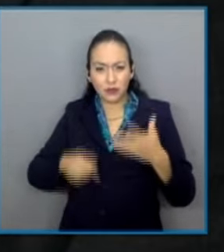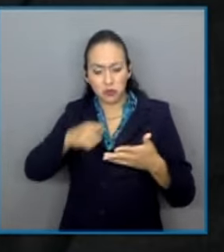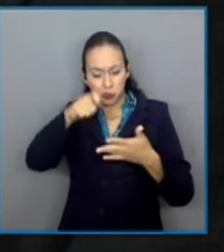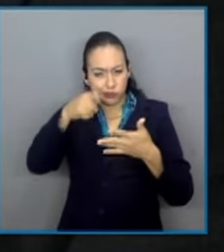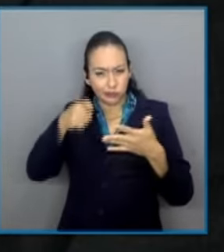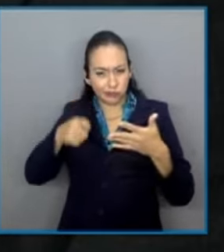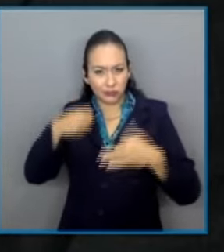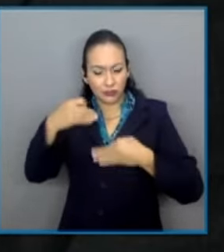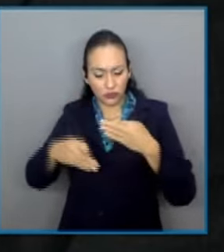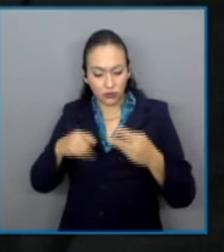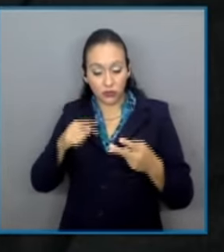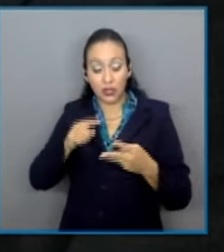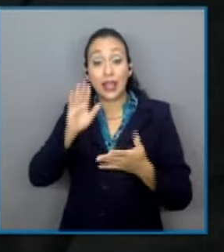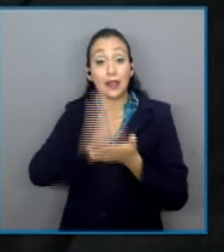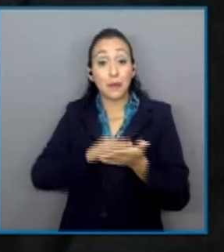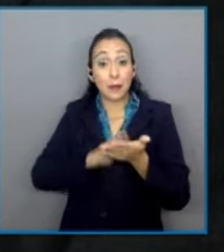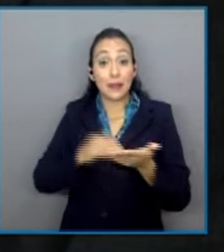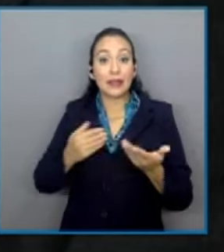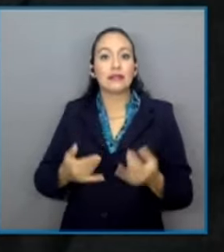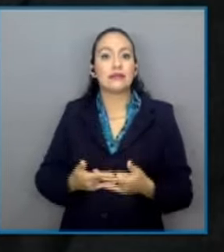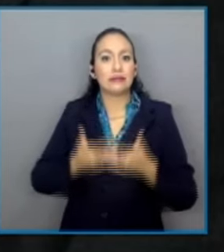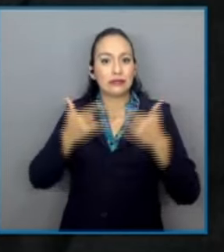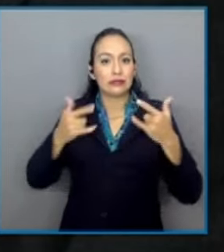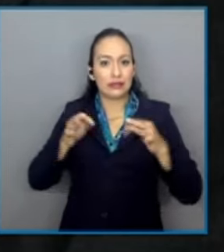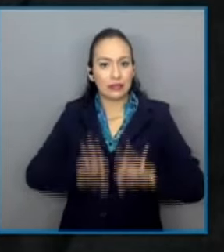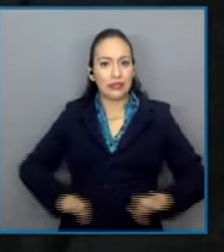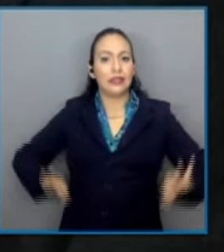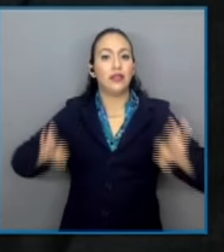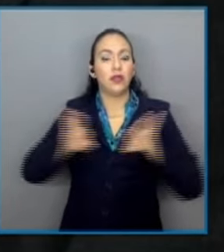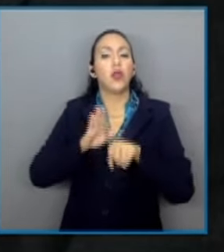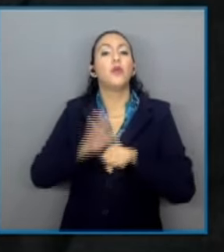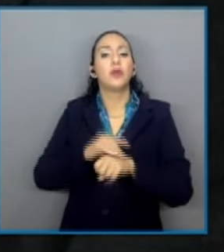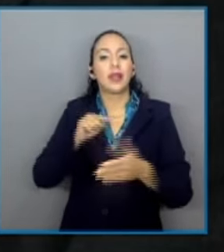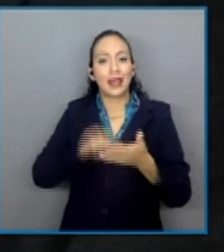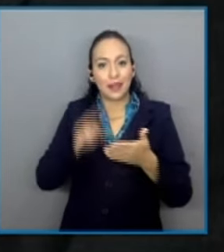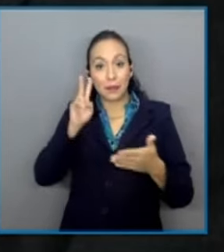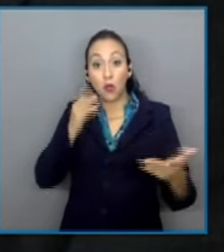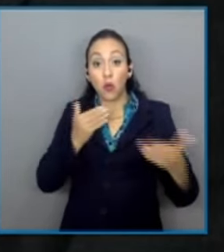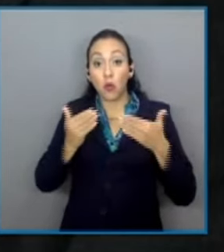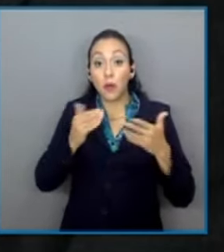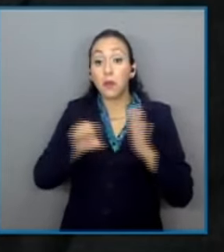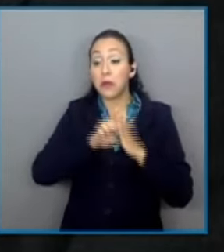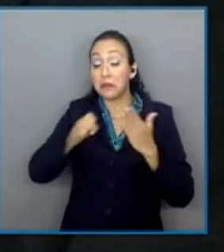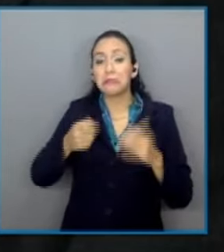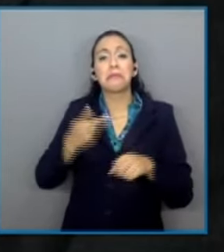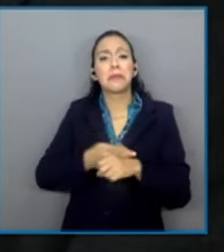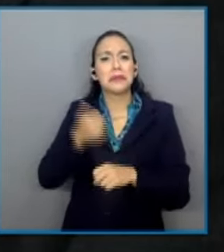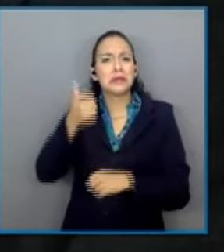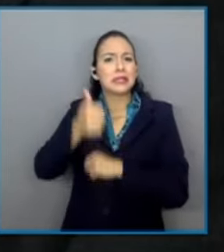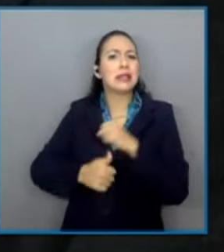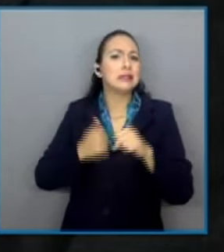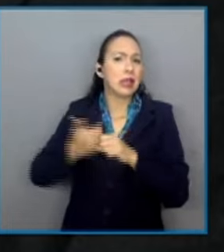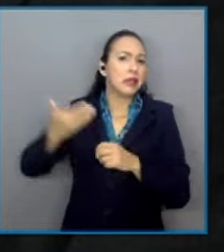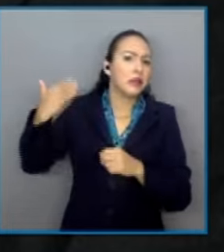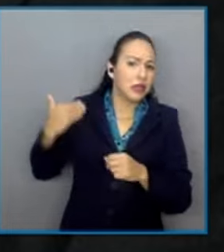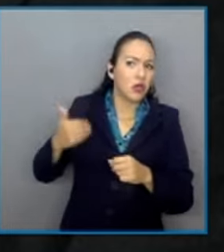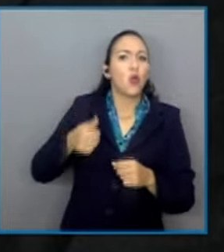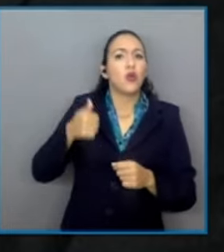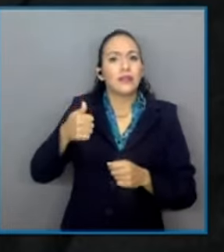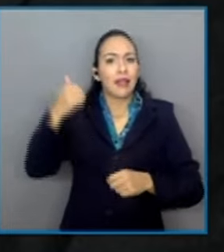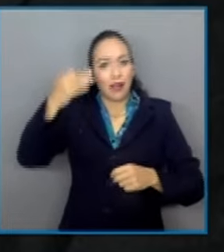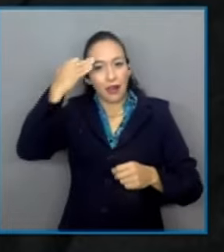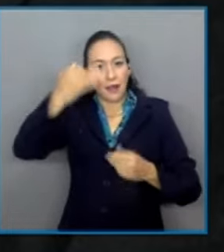documentos históricos que nos ayudan a comprender las dinámicas de los procesos político-electorales y valorar el funcionamiento de nuestras